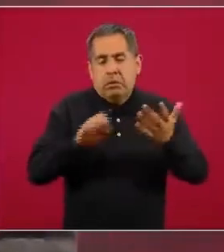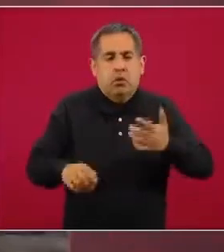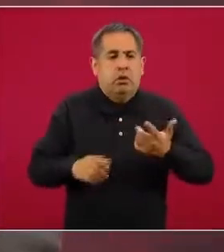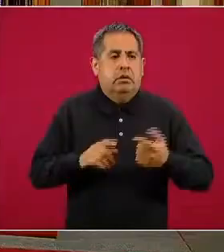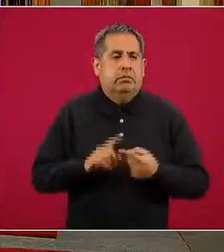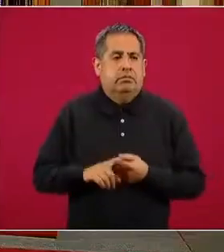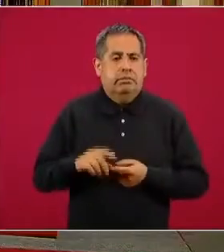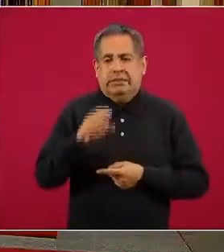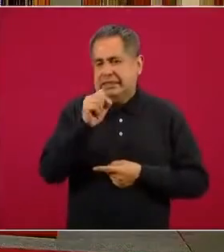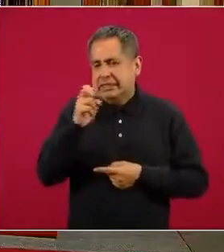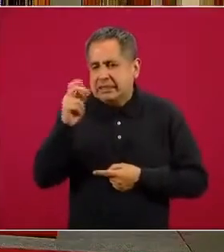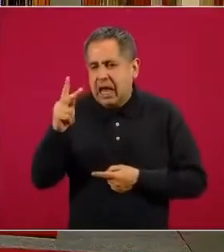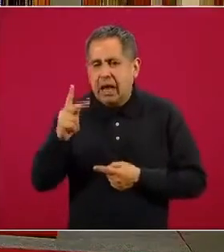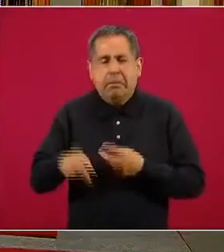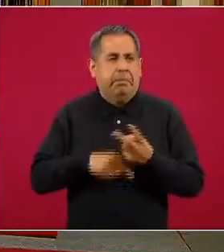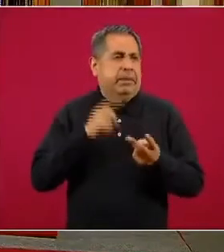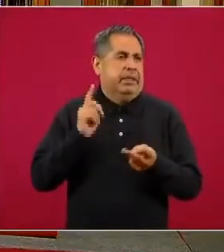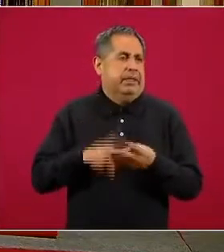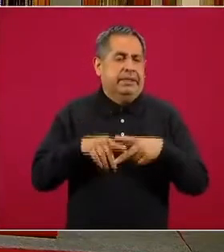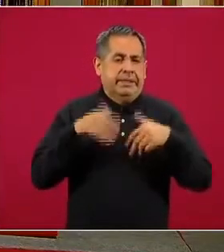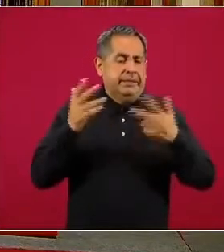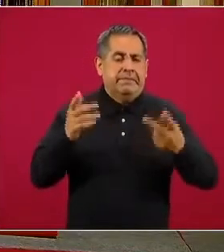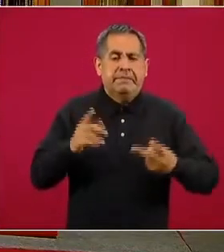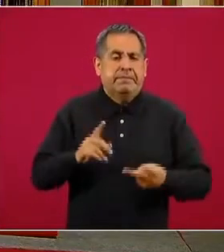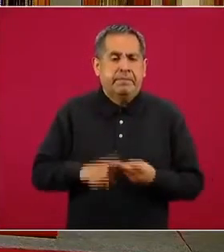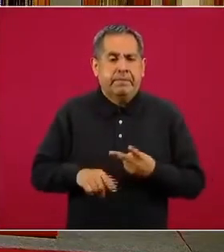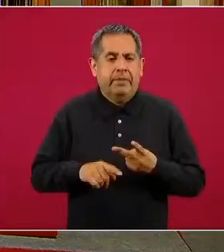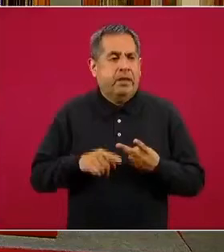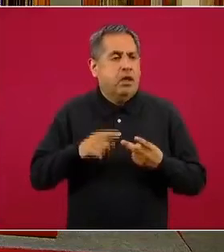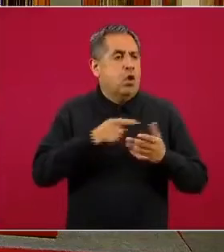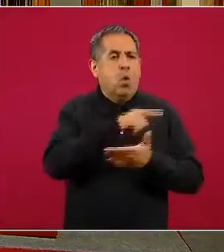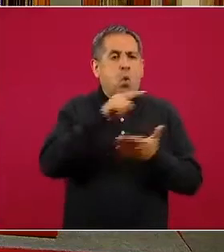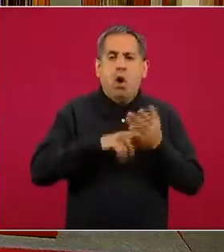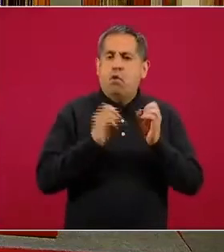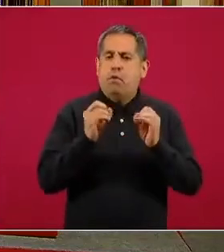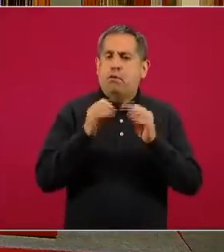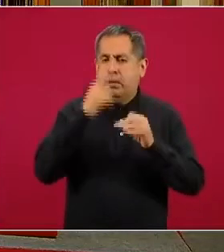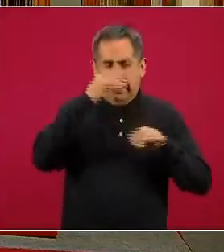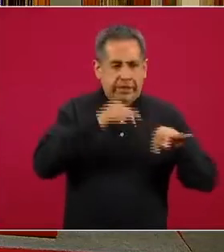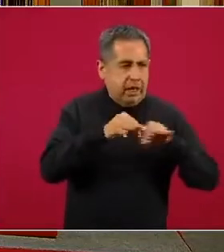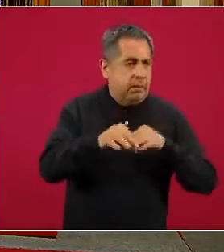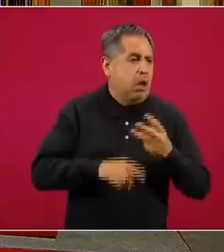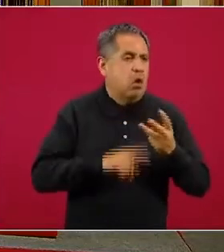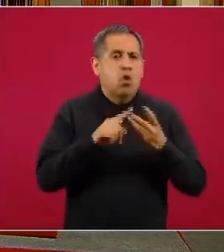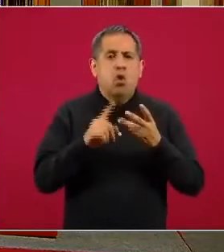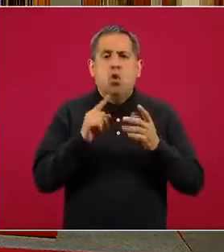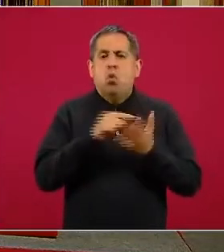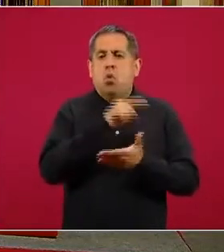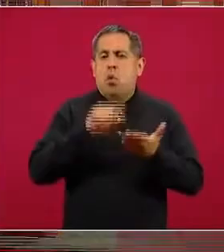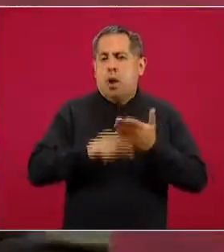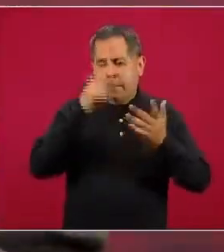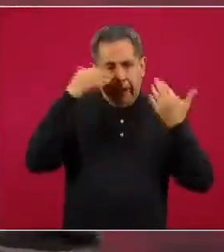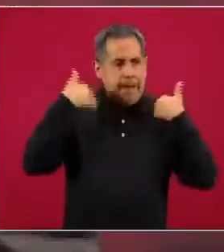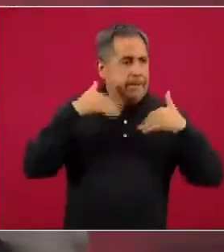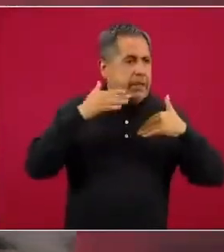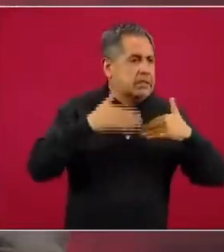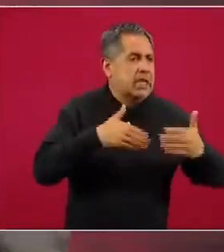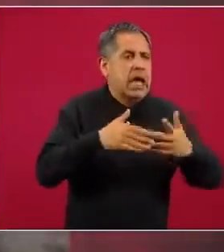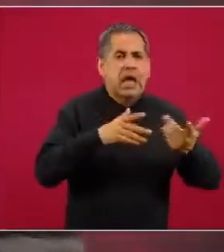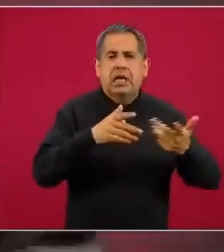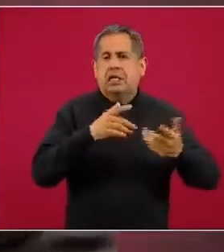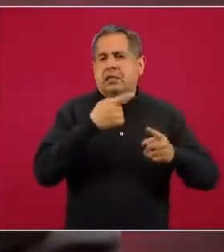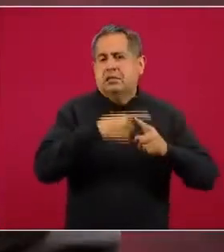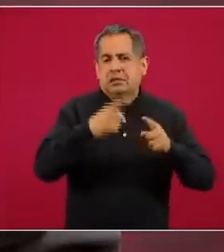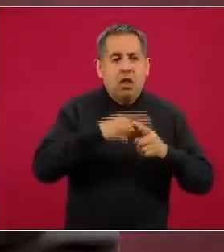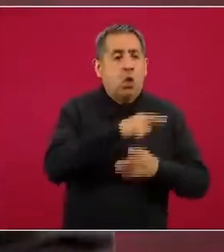nacional, los espacios de trabajo, los espacios públicos, recreativos, culturales,